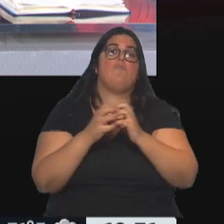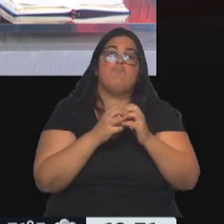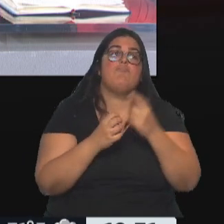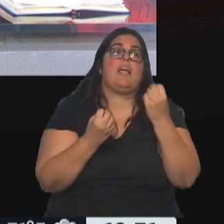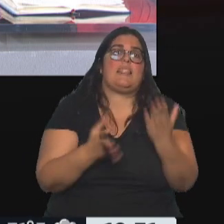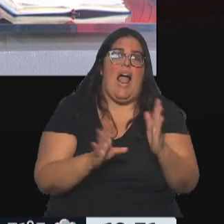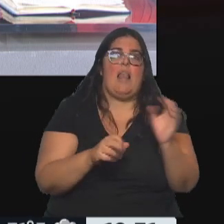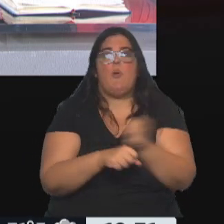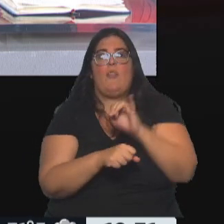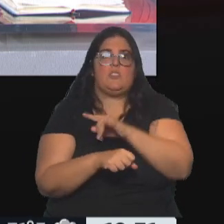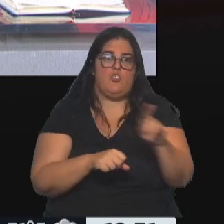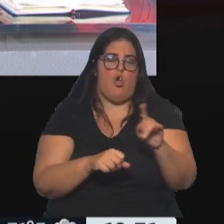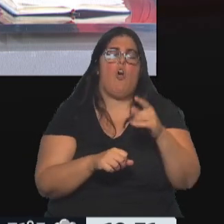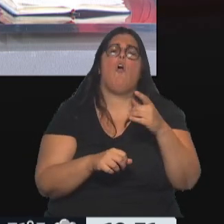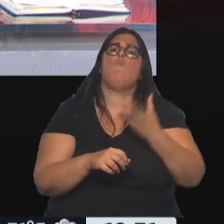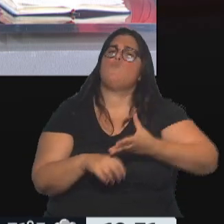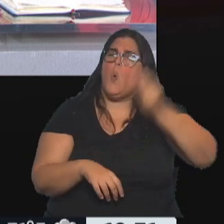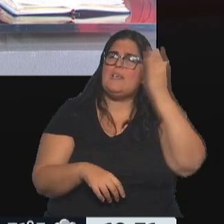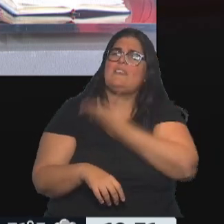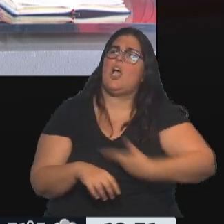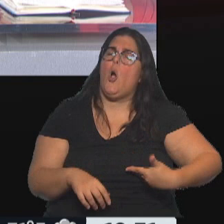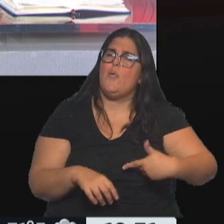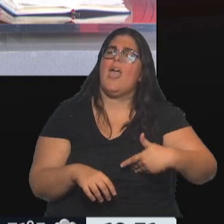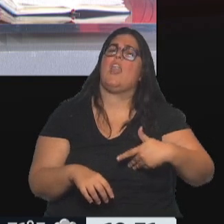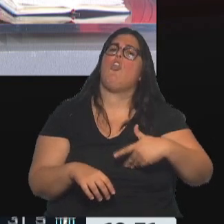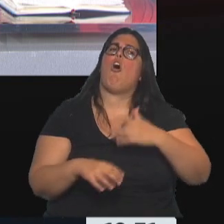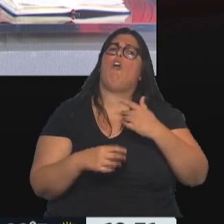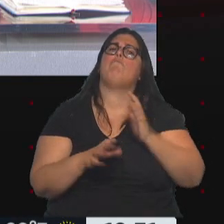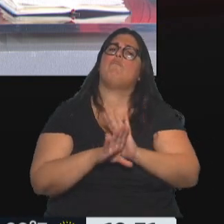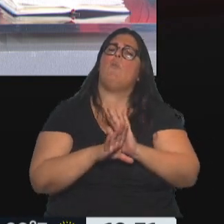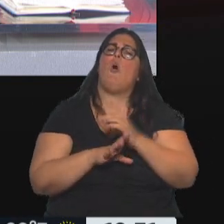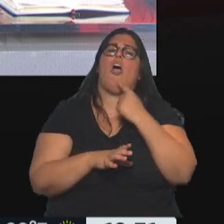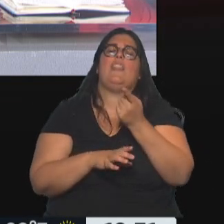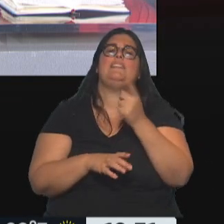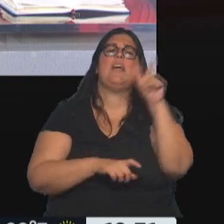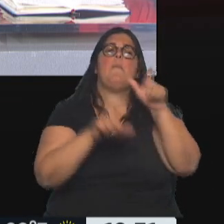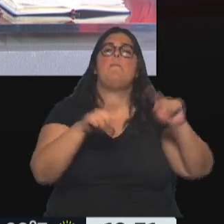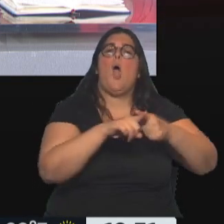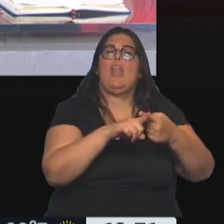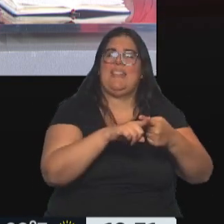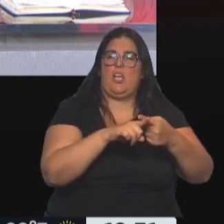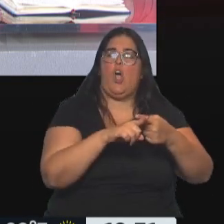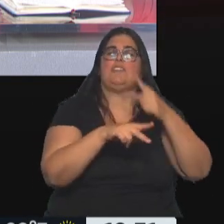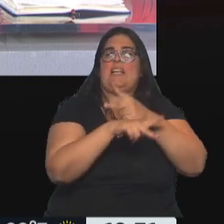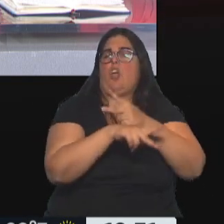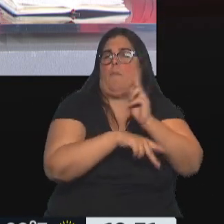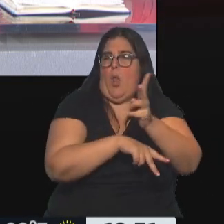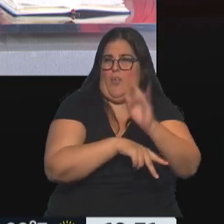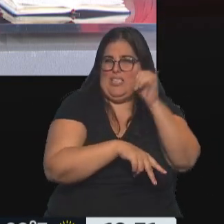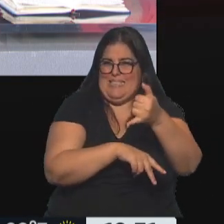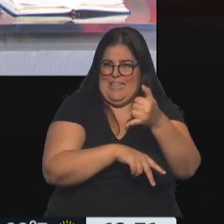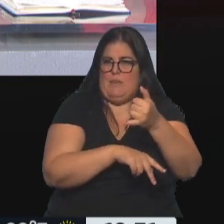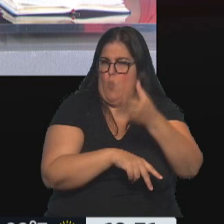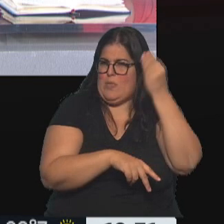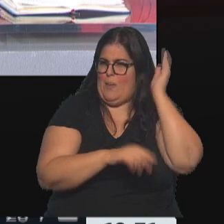placa, muchos gobiernos lo que han hecho sobre todo es prohibirle el uso a los funcionarios, a funcionarios de gobierno.